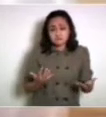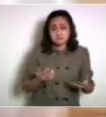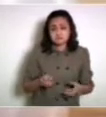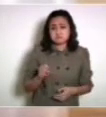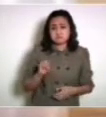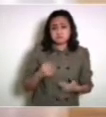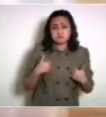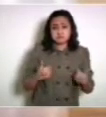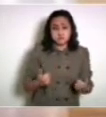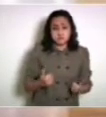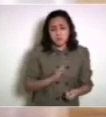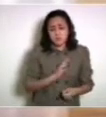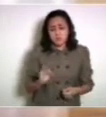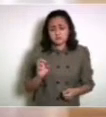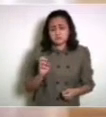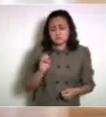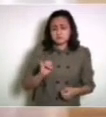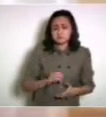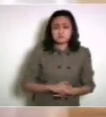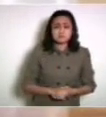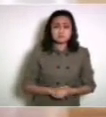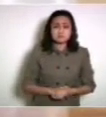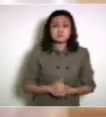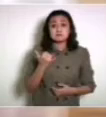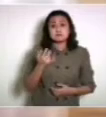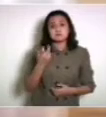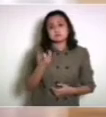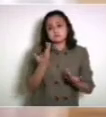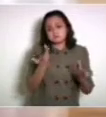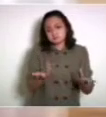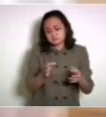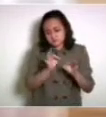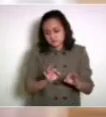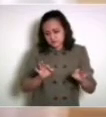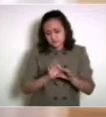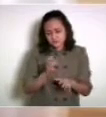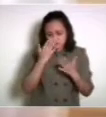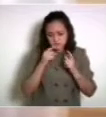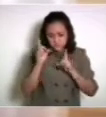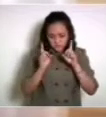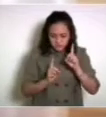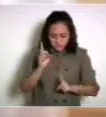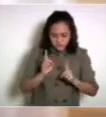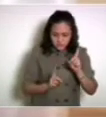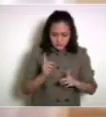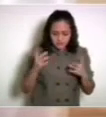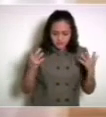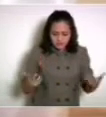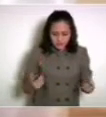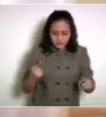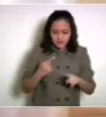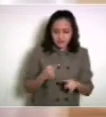¿Sí? Pueden cometer errores. Y eso implica, pues, sin duda, condiciones